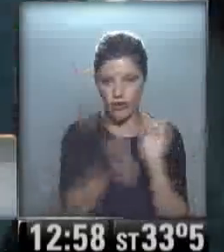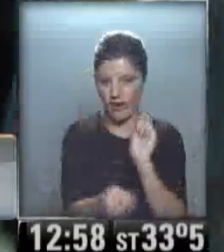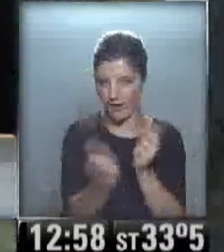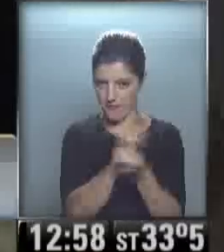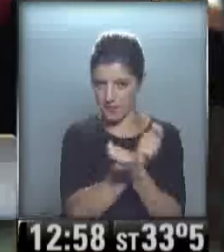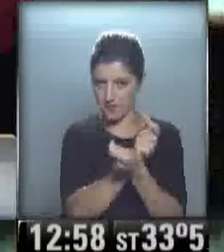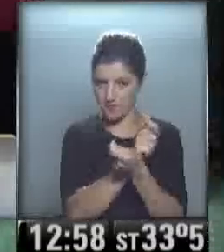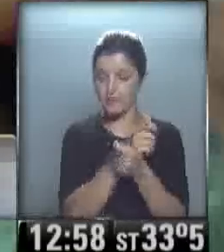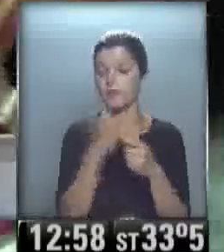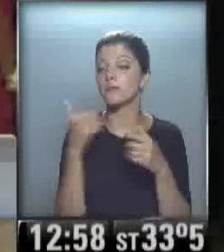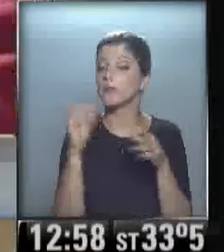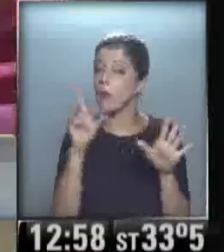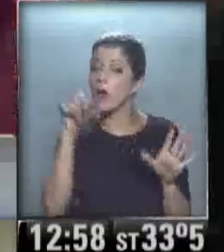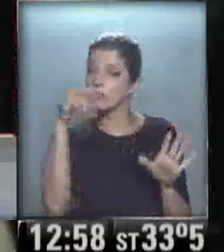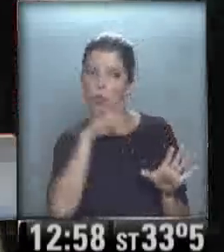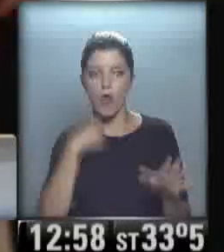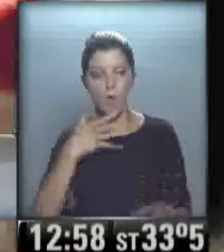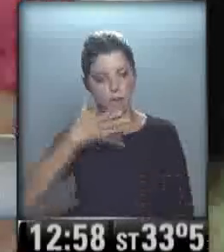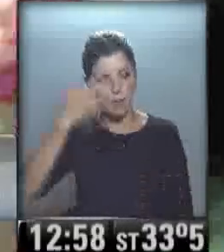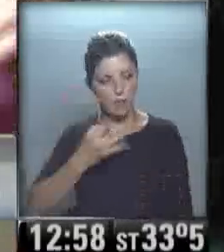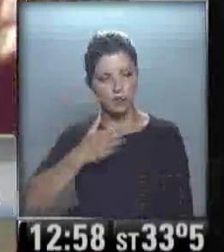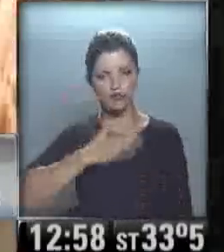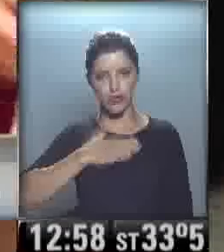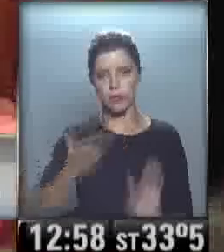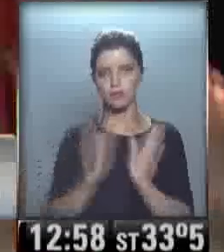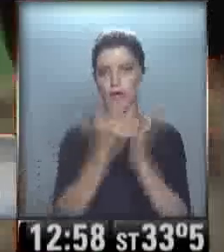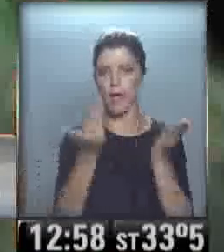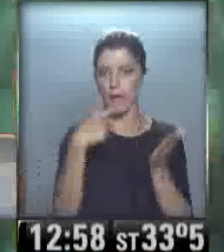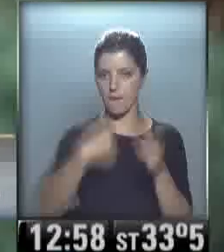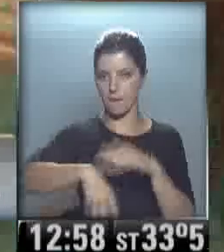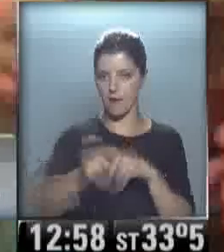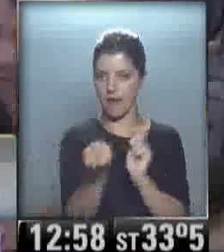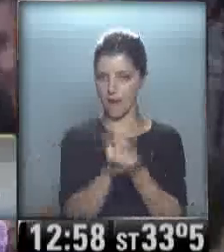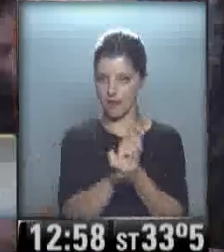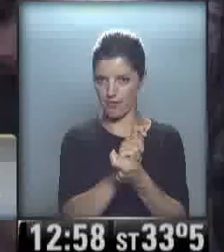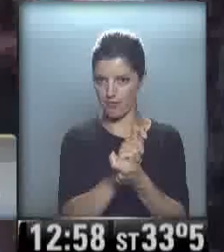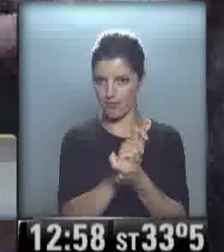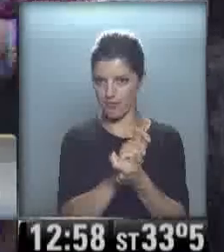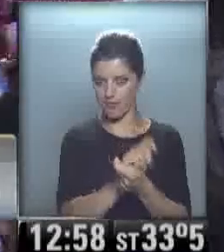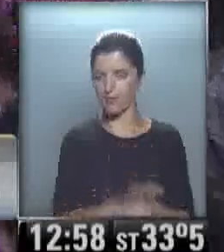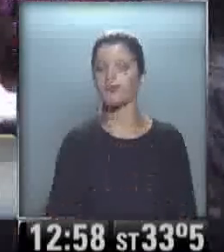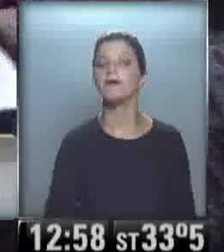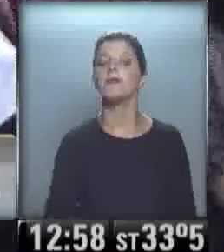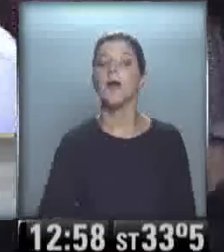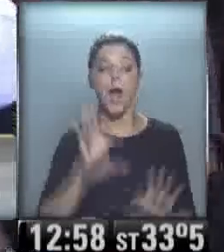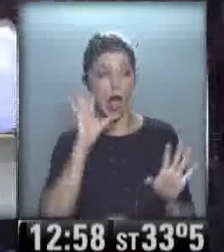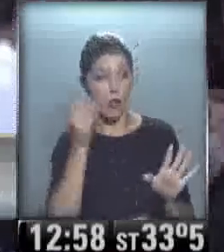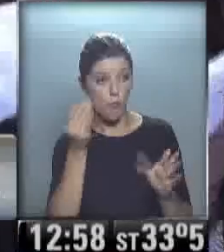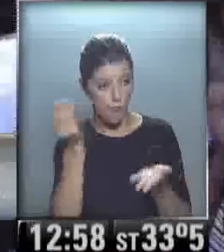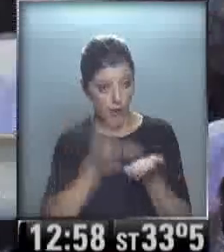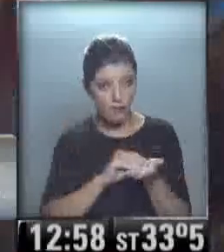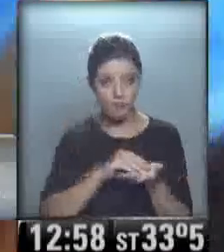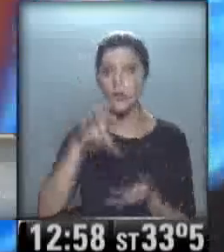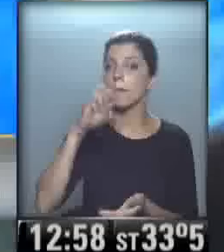de todas maneras ella lo ha prometido y supuestamente lo intentará hacer eso es lo que vemos por ahora quer agreg algo más Si no sí algo